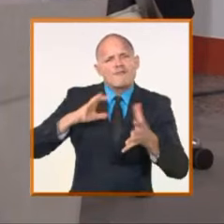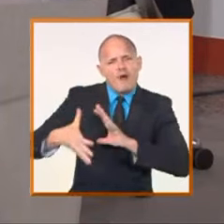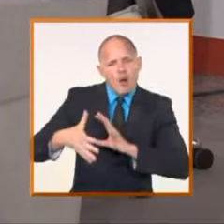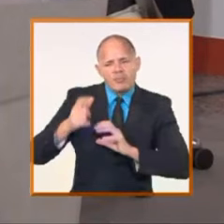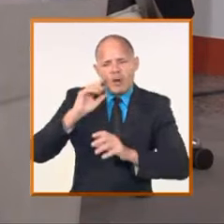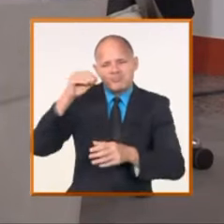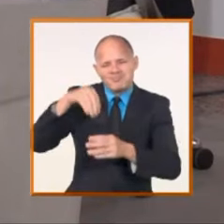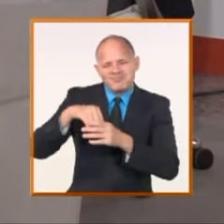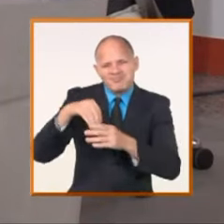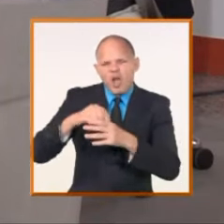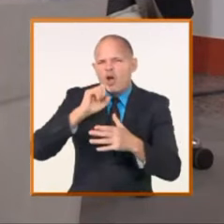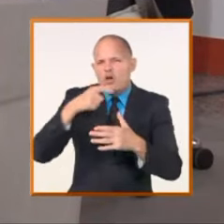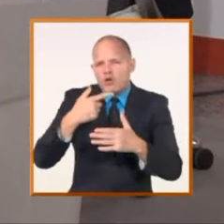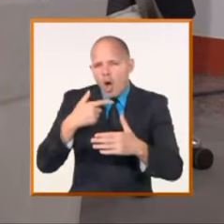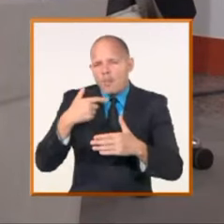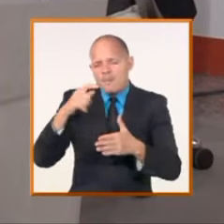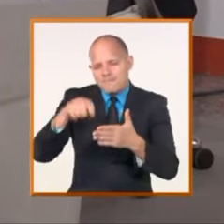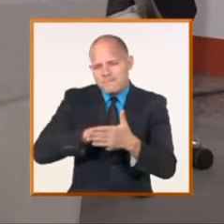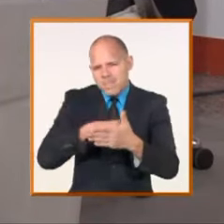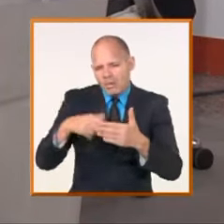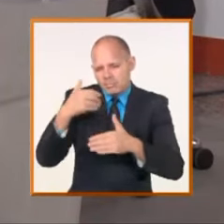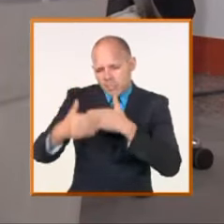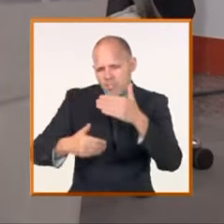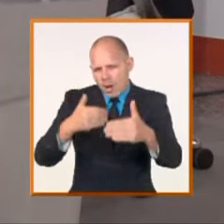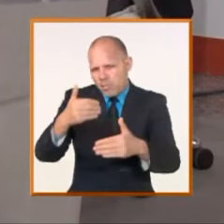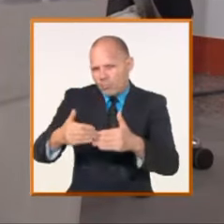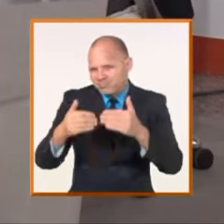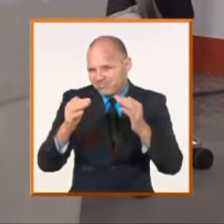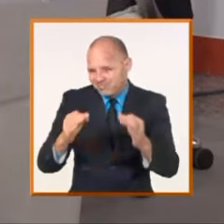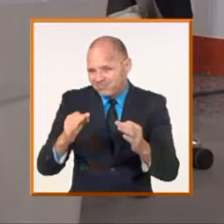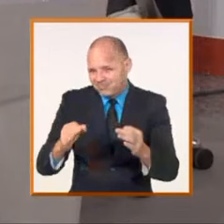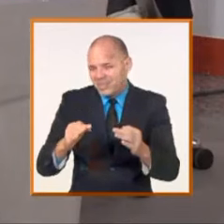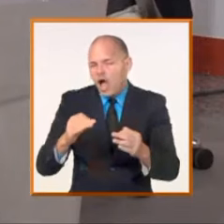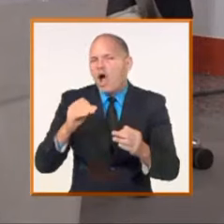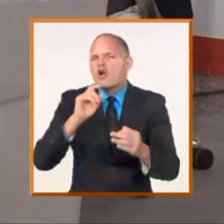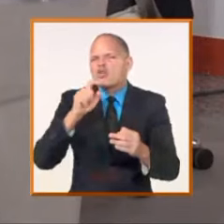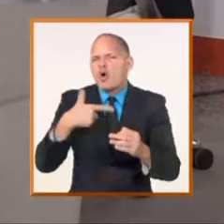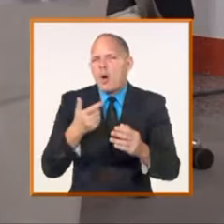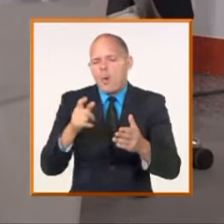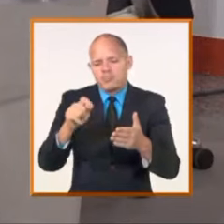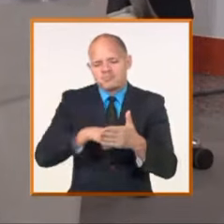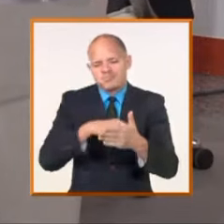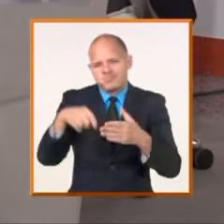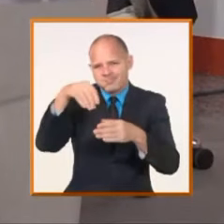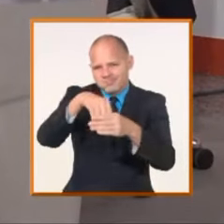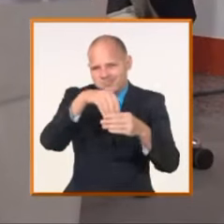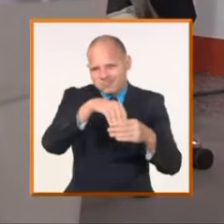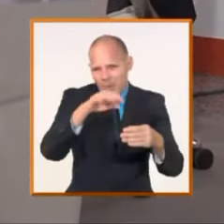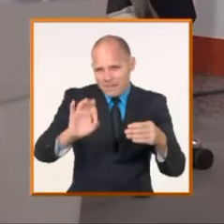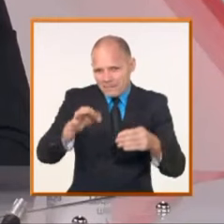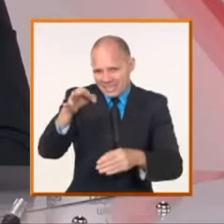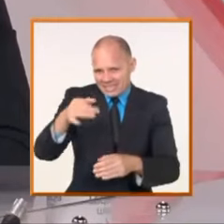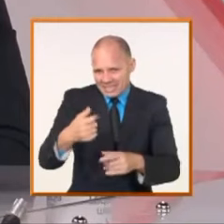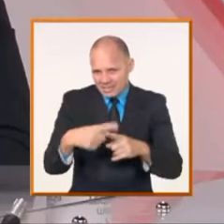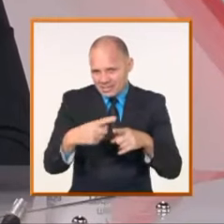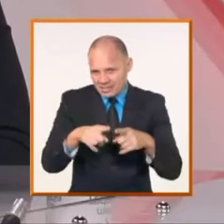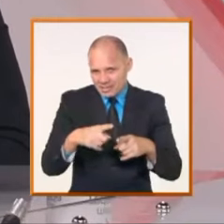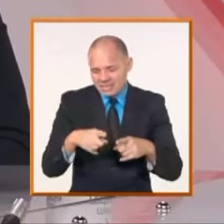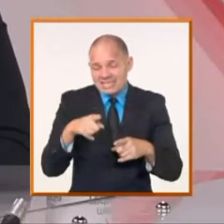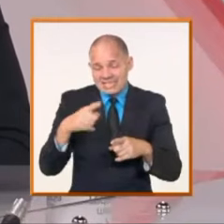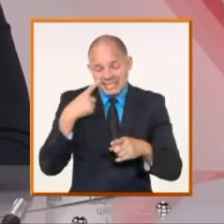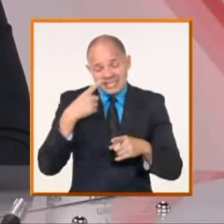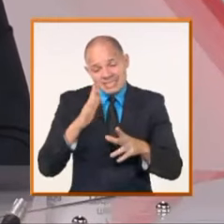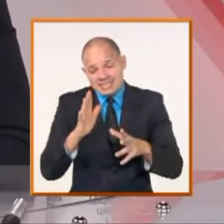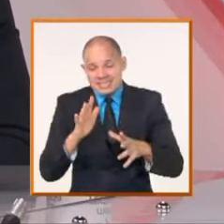está diseñado. Para que eso no suceda. Para que se replique ese mismo modelo. Hay una variable que no podemos dejar de mencionar, que es el tema de los juicios contra Trump.